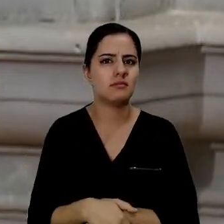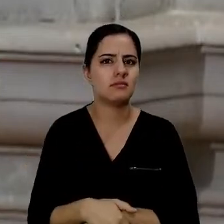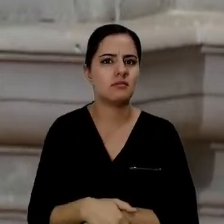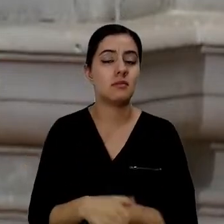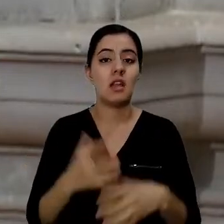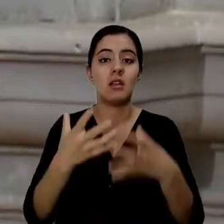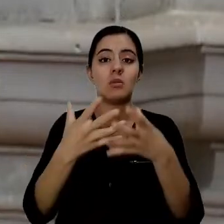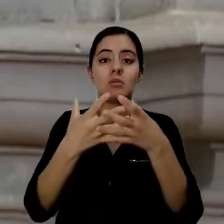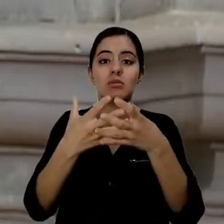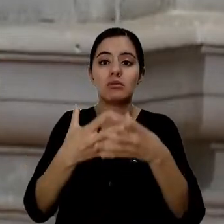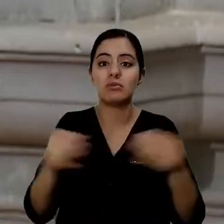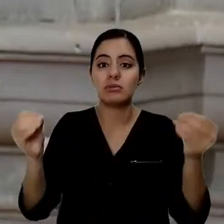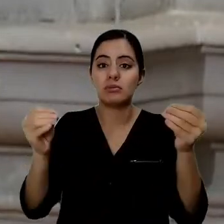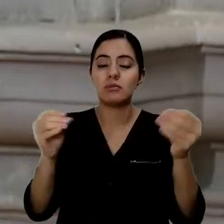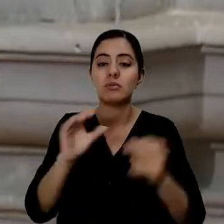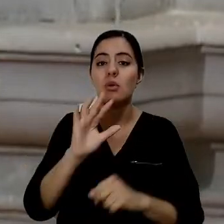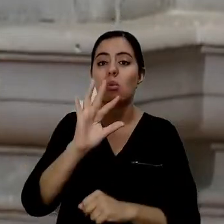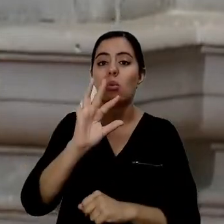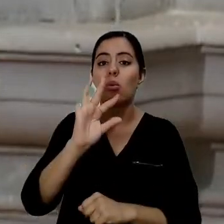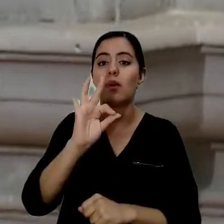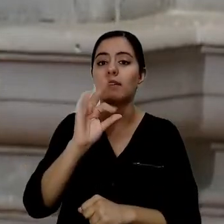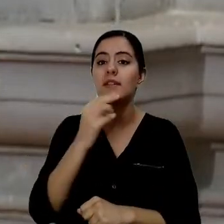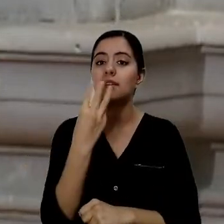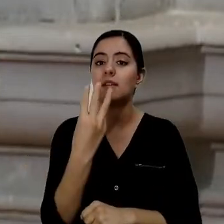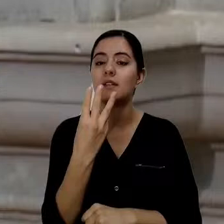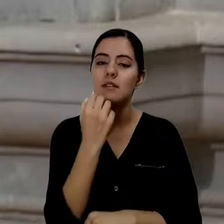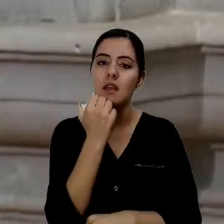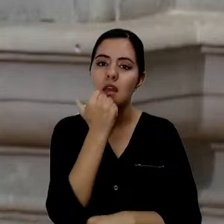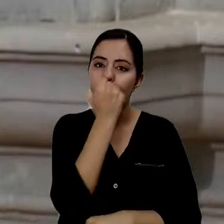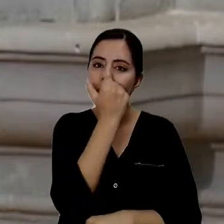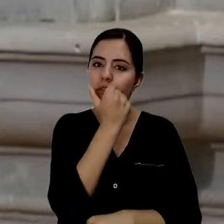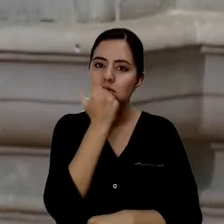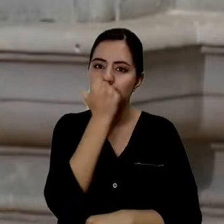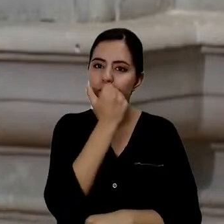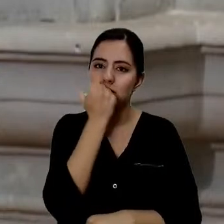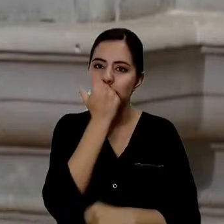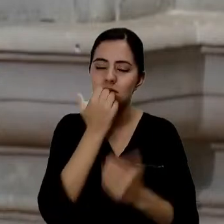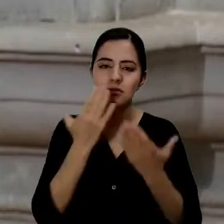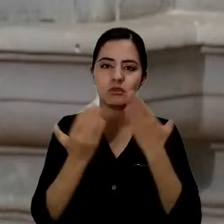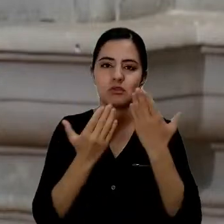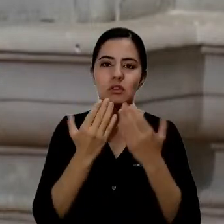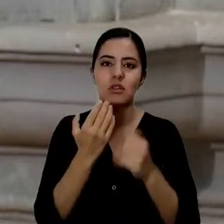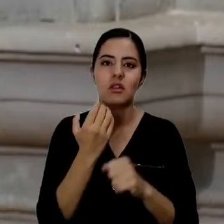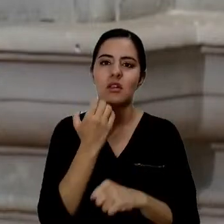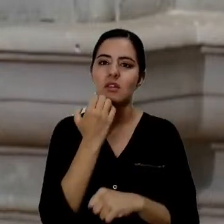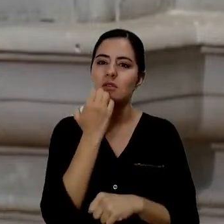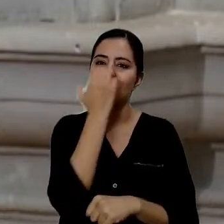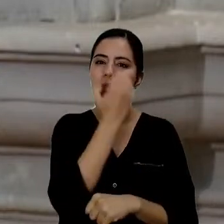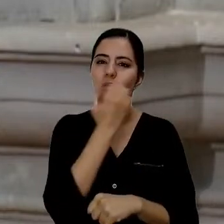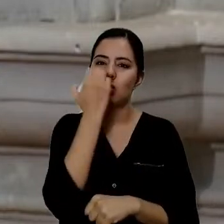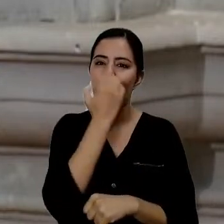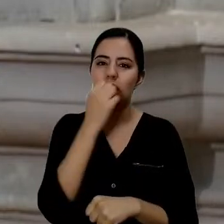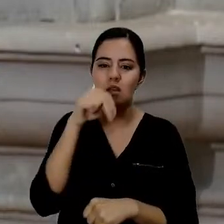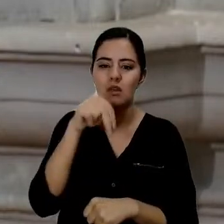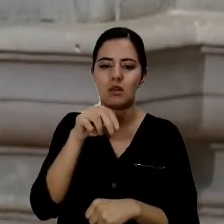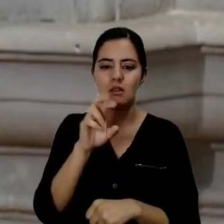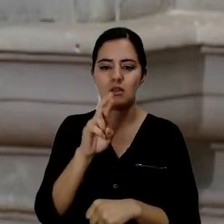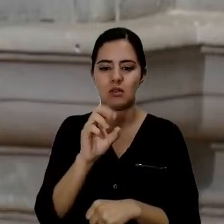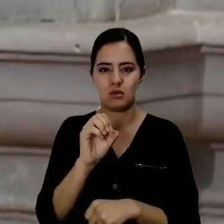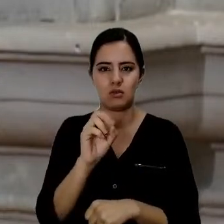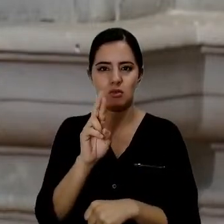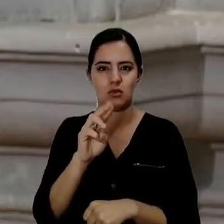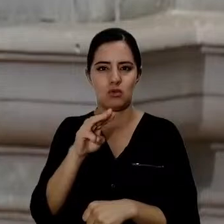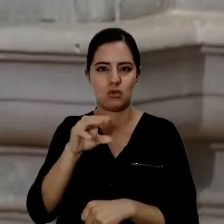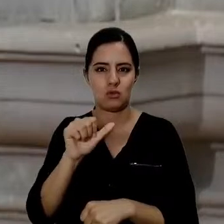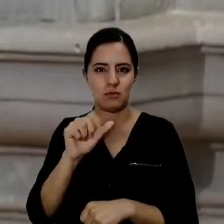de 43 estudiantes de la Escuela Normal Rural Raúl Isidro Burgos, en